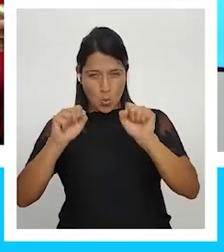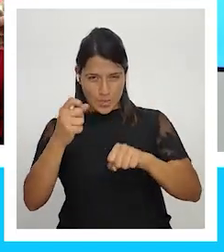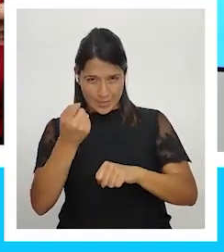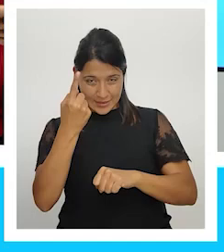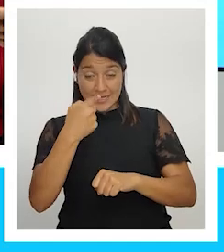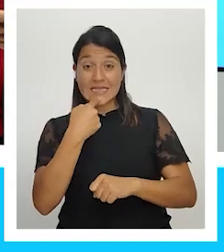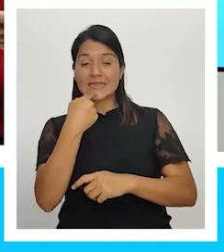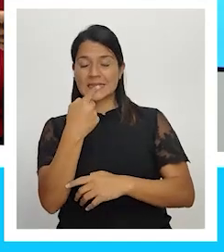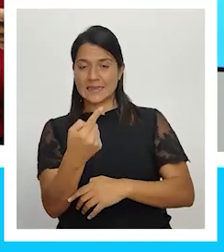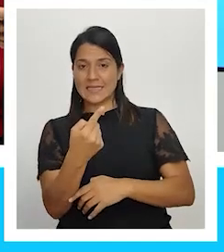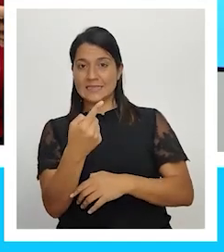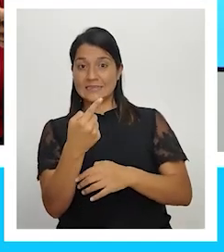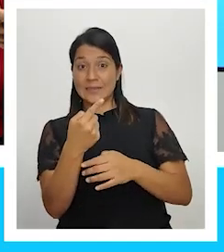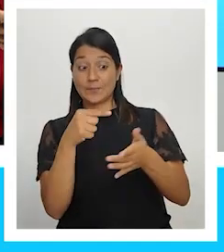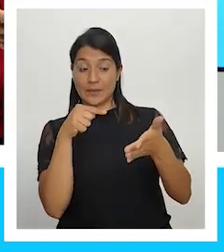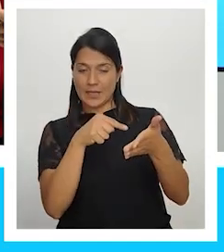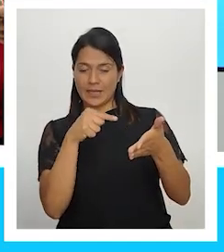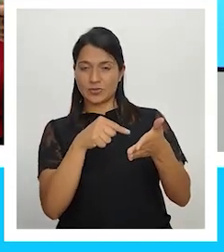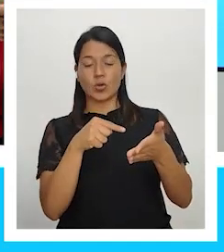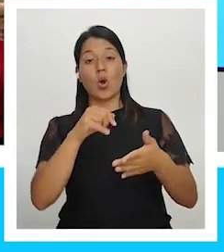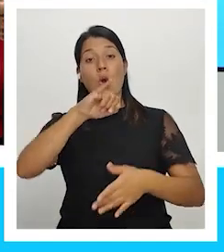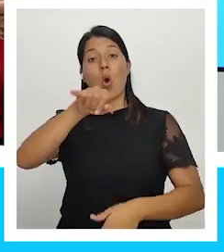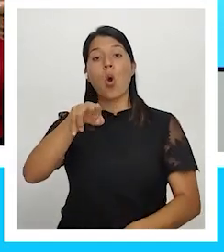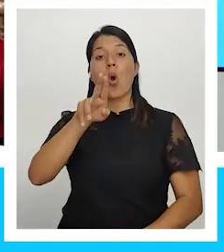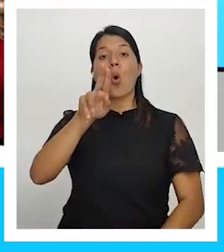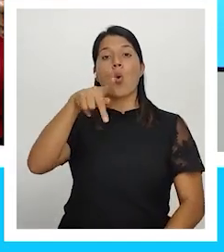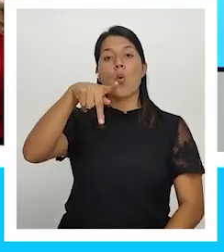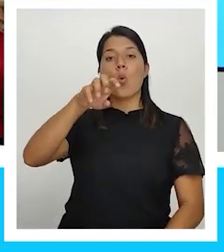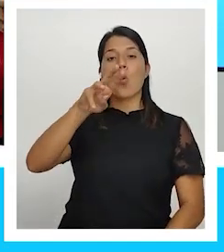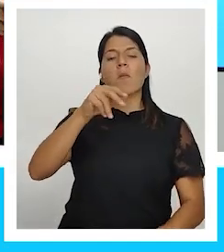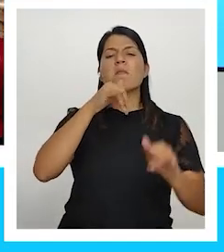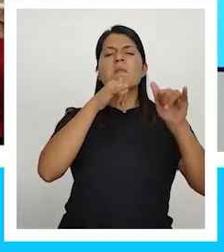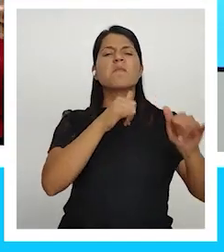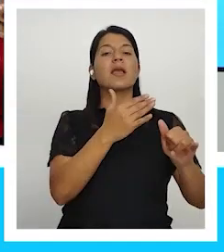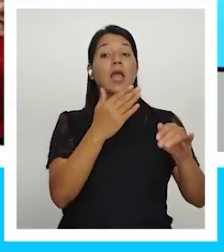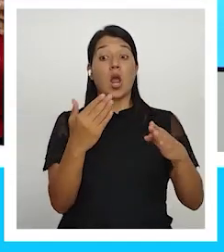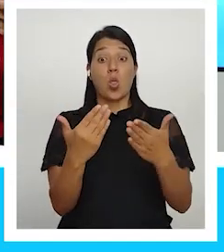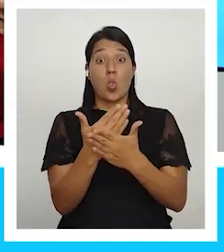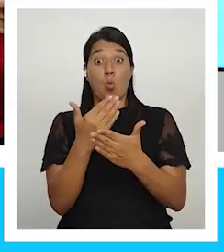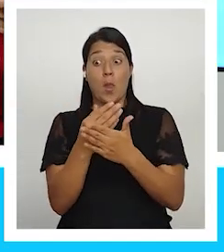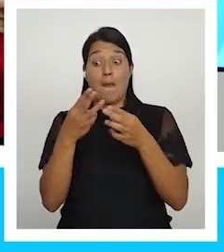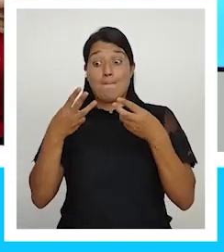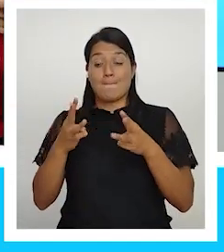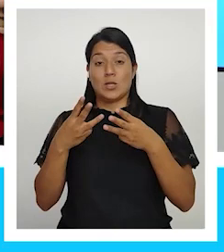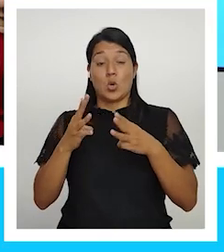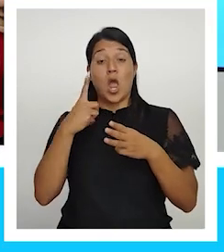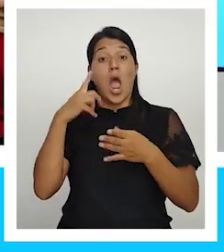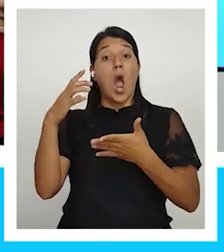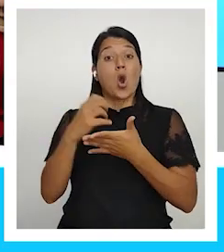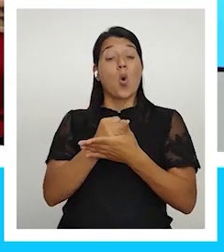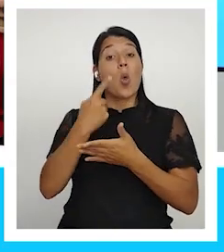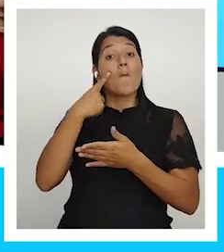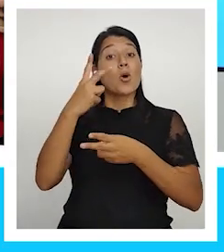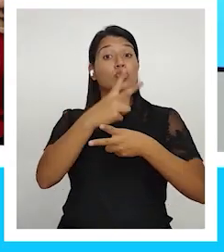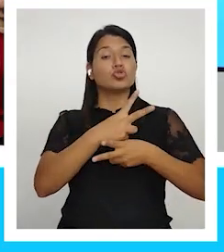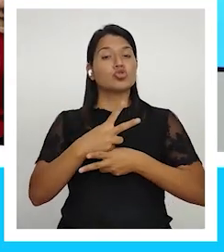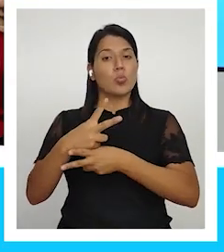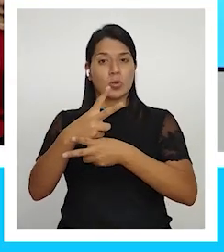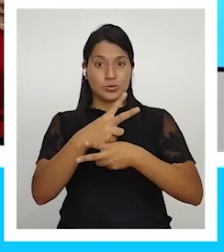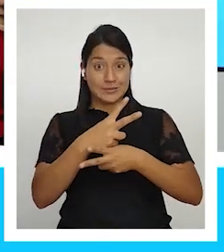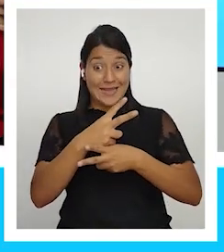comunicado que ustedes dicen, Jupema denuncia públicamente que la nueva metodología de cobro por supervisión que aplicará a partir del próximo